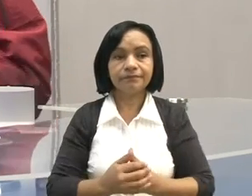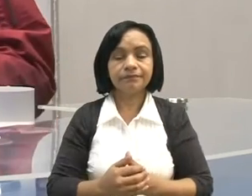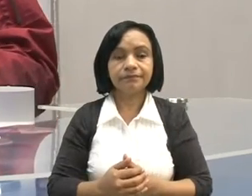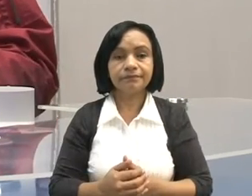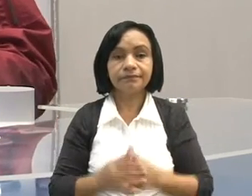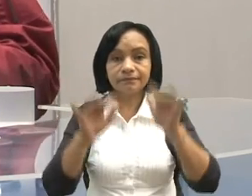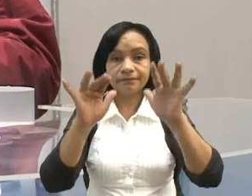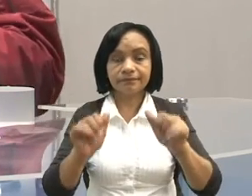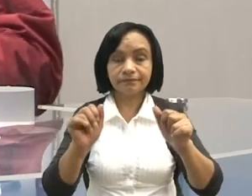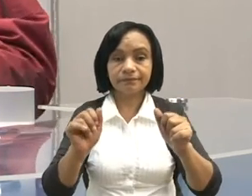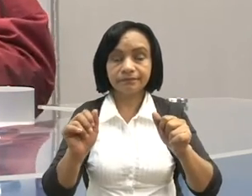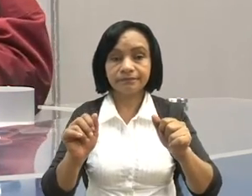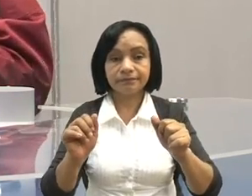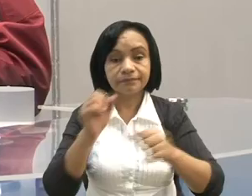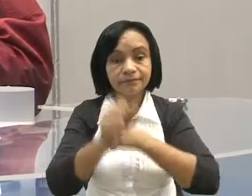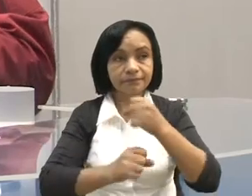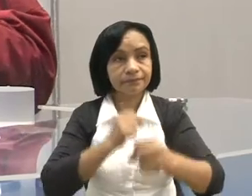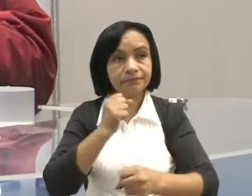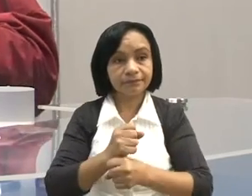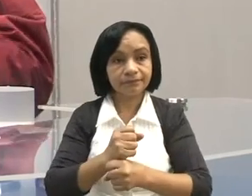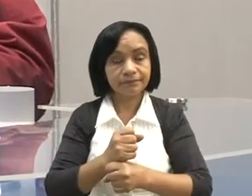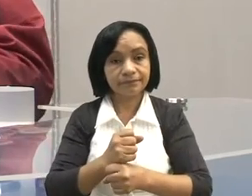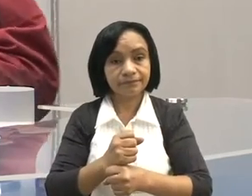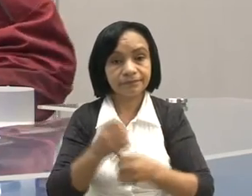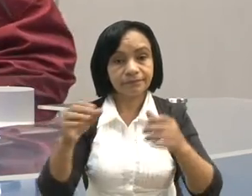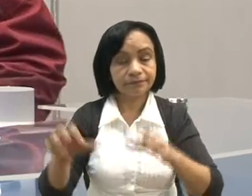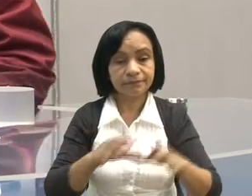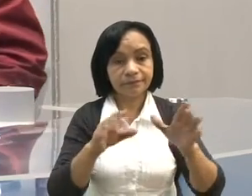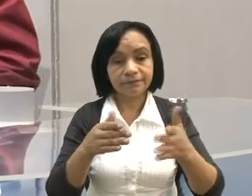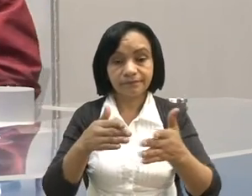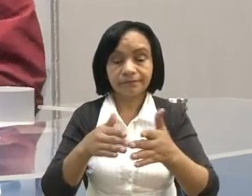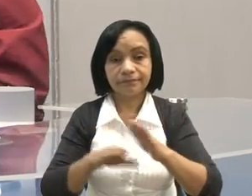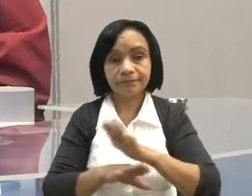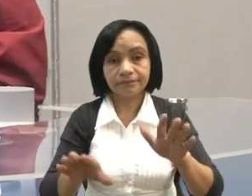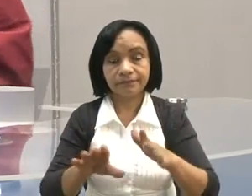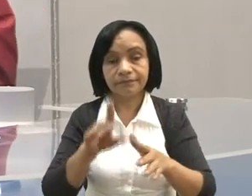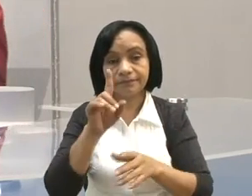Ya prácticamente lectivo, digamos, ya efectivo,